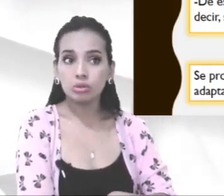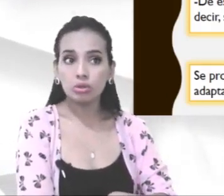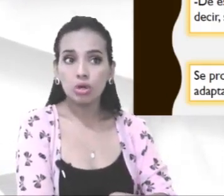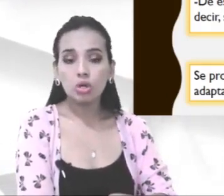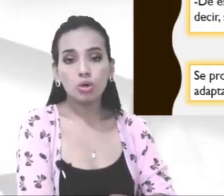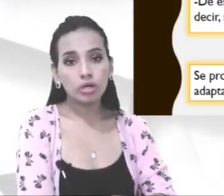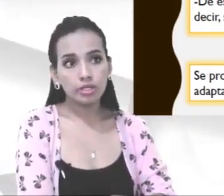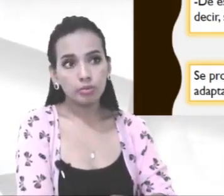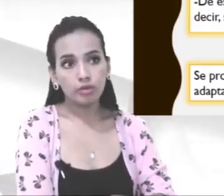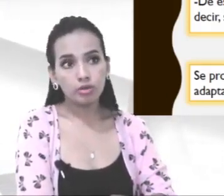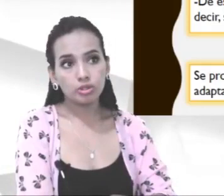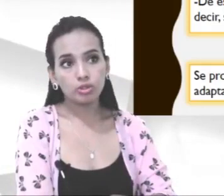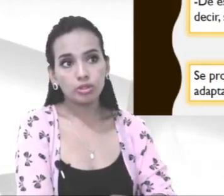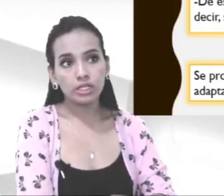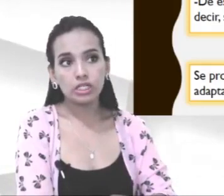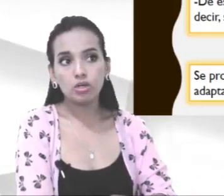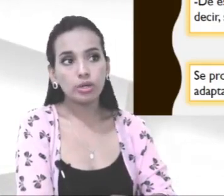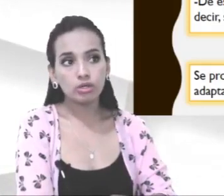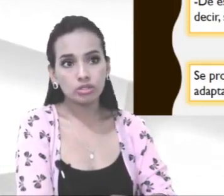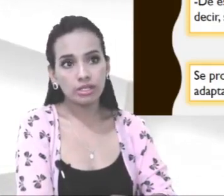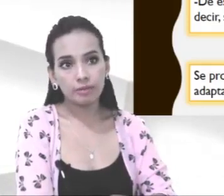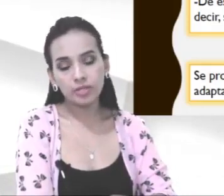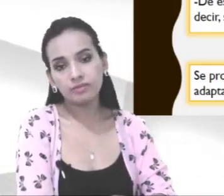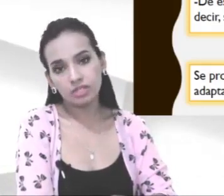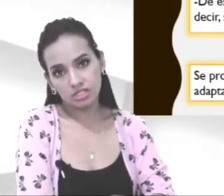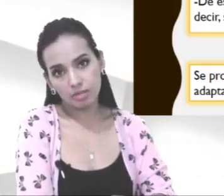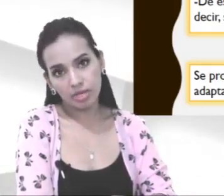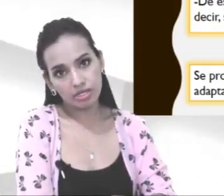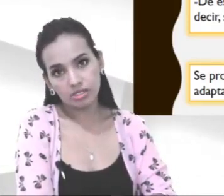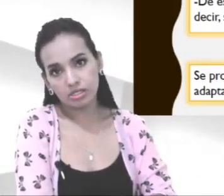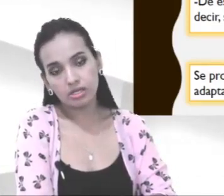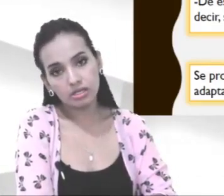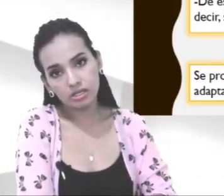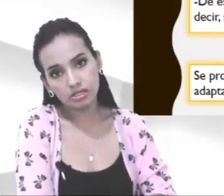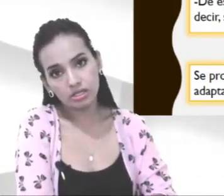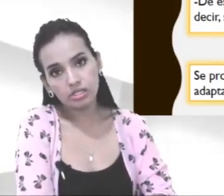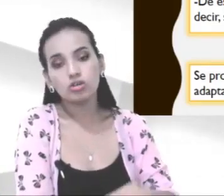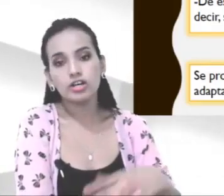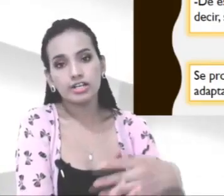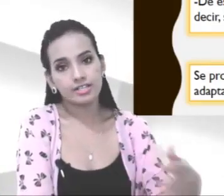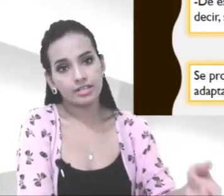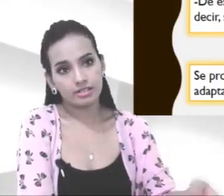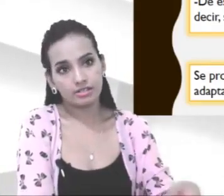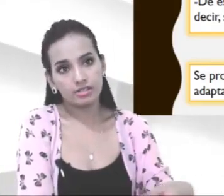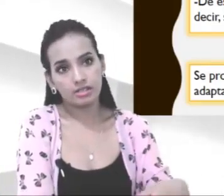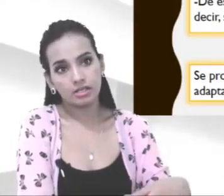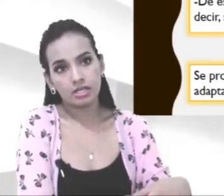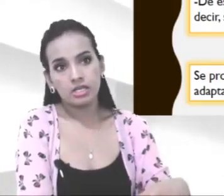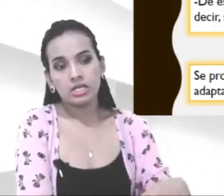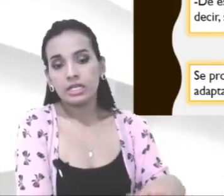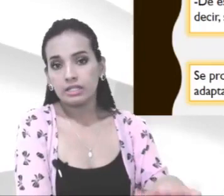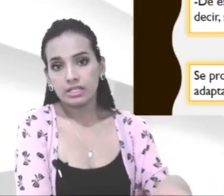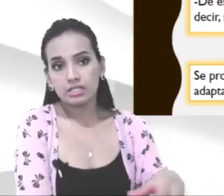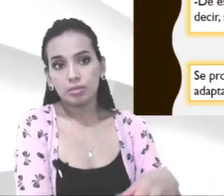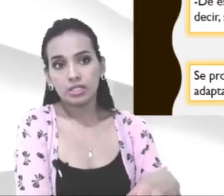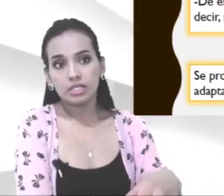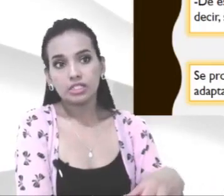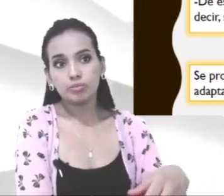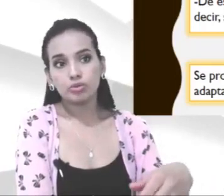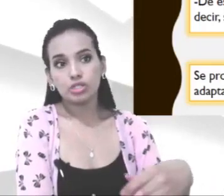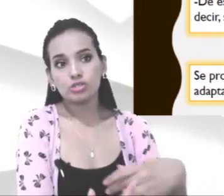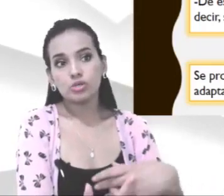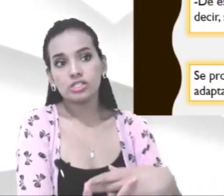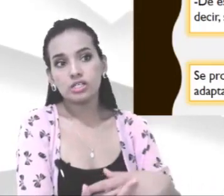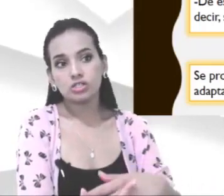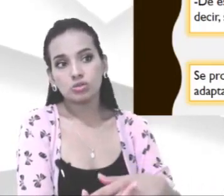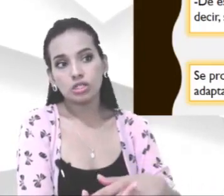este modo los organismos evolucionan y los que no se adaptan desaparecen qué quiere decir esto que se extingue de esta manera